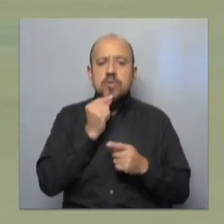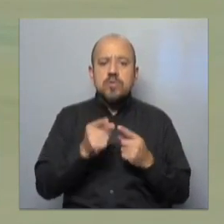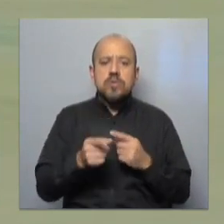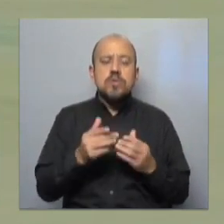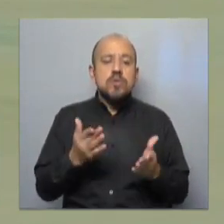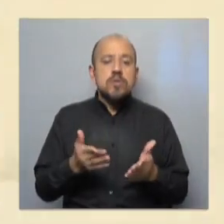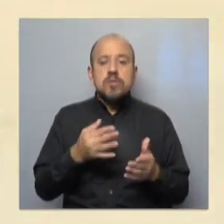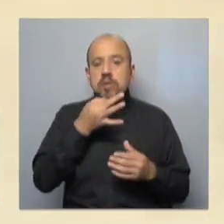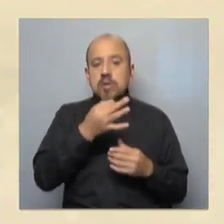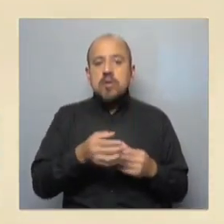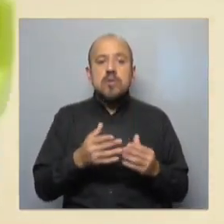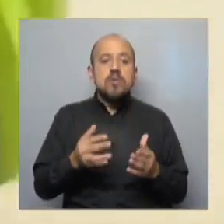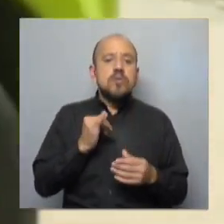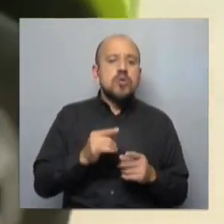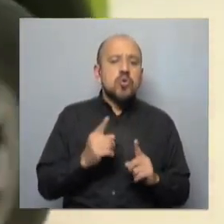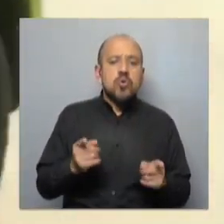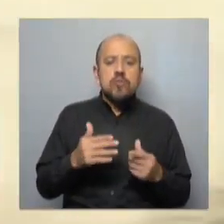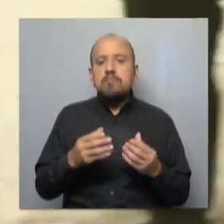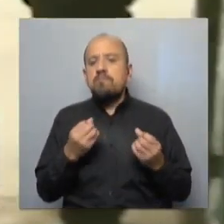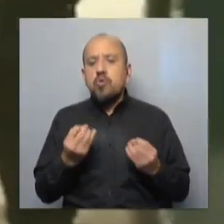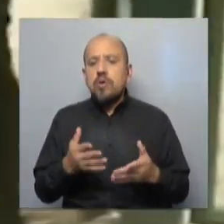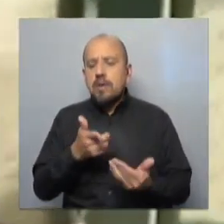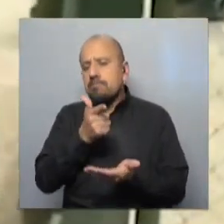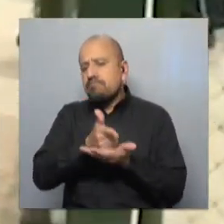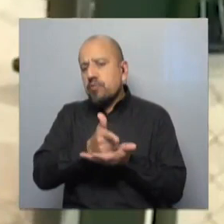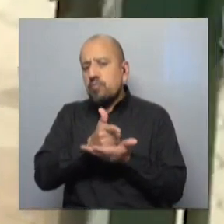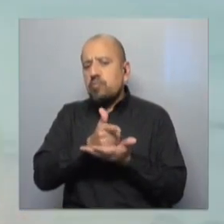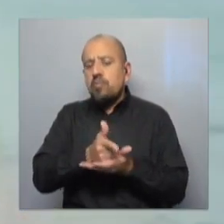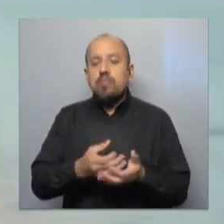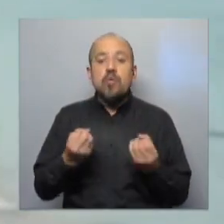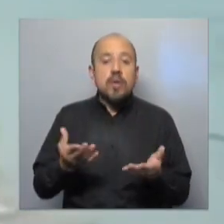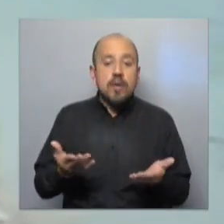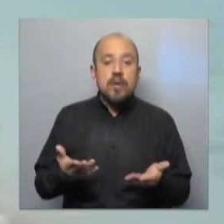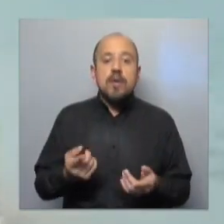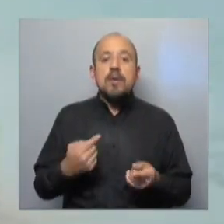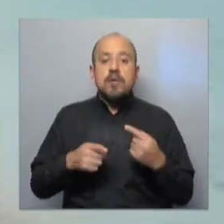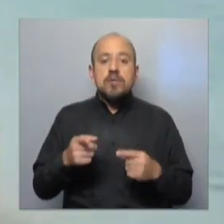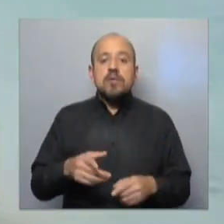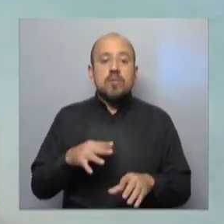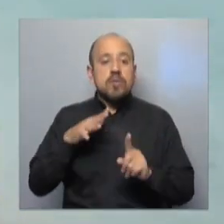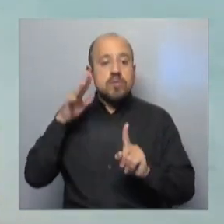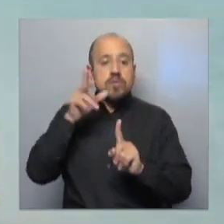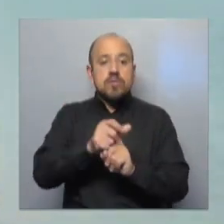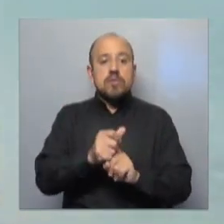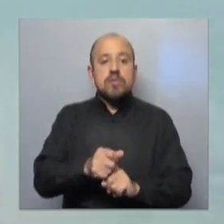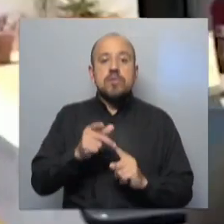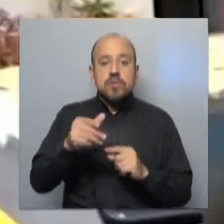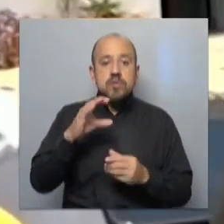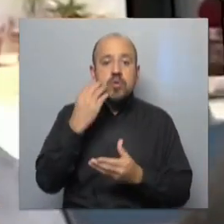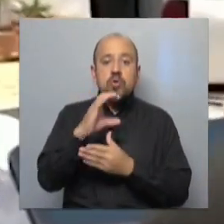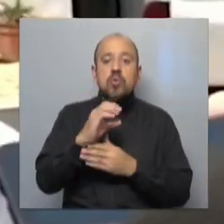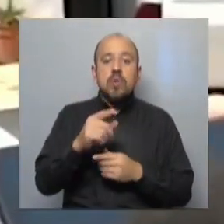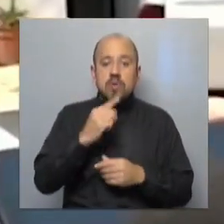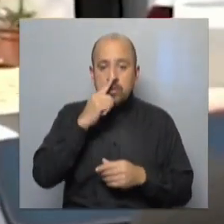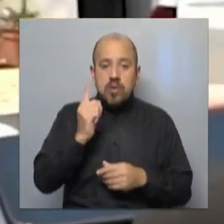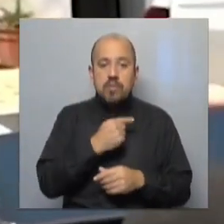países mencionaron si hay indicios sobre qué motivo el asesinato iván duque manifestó que la captura demuestra que las autoridades colombianas actúan con